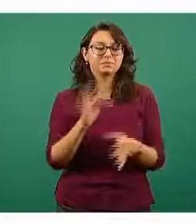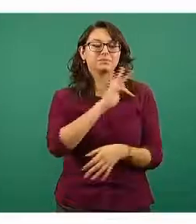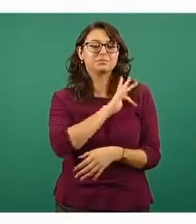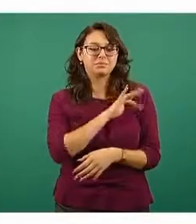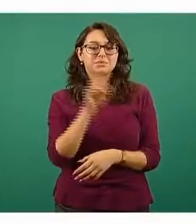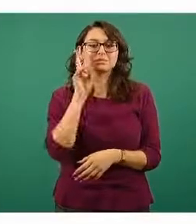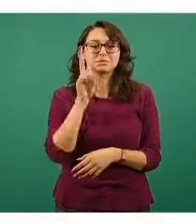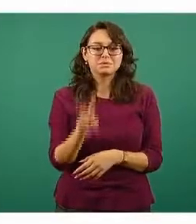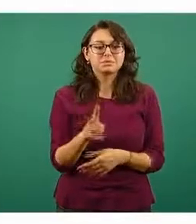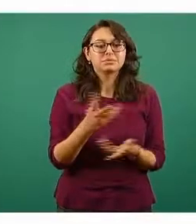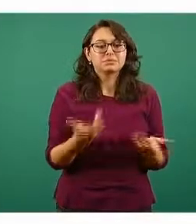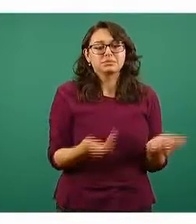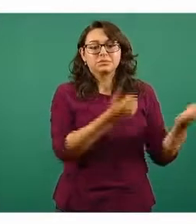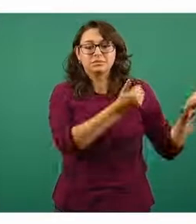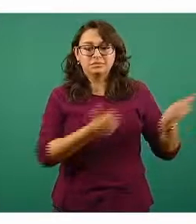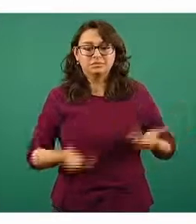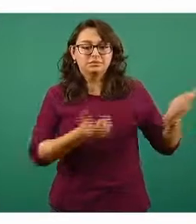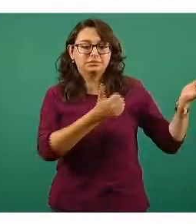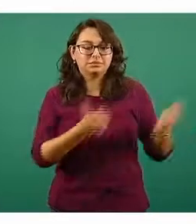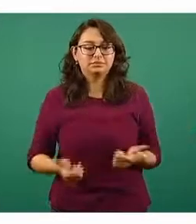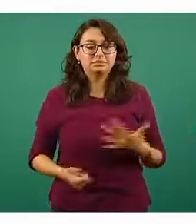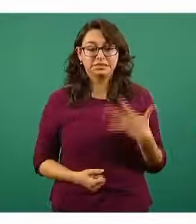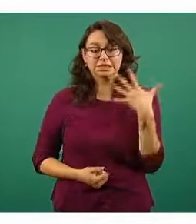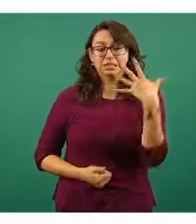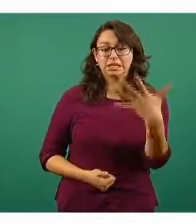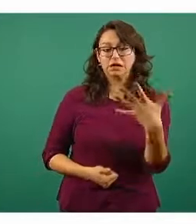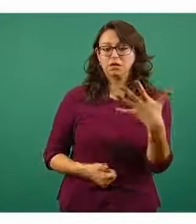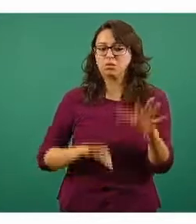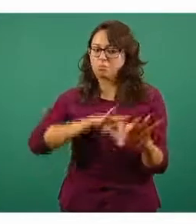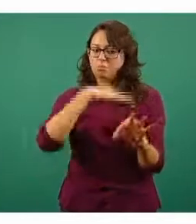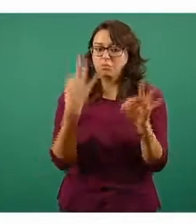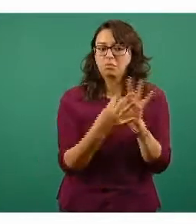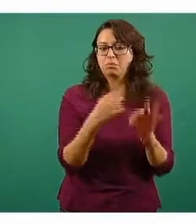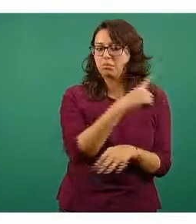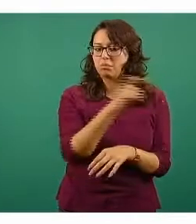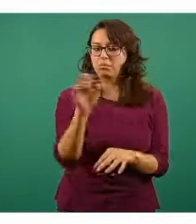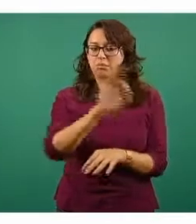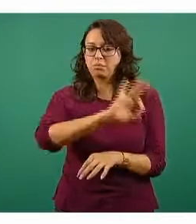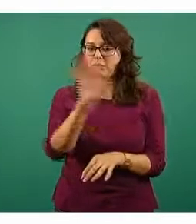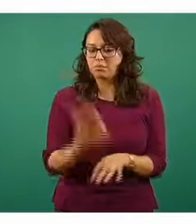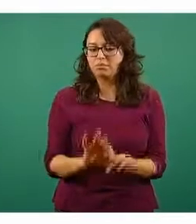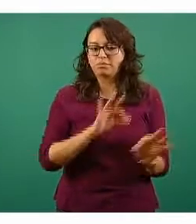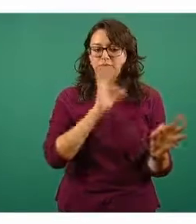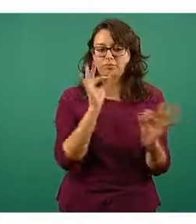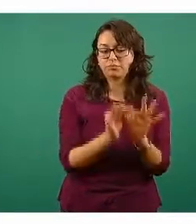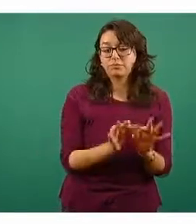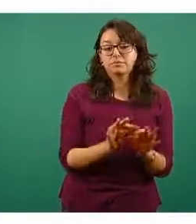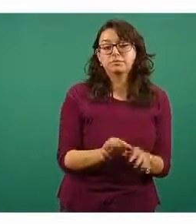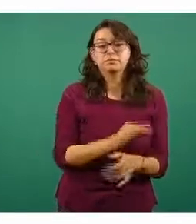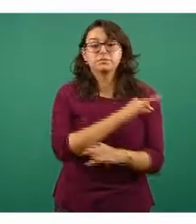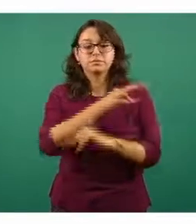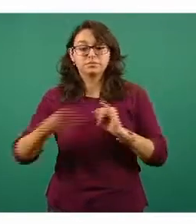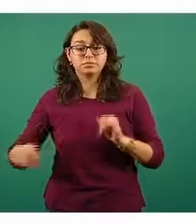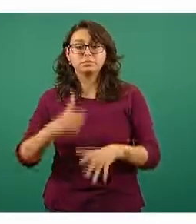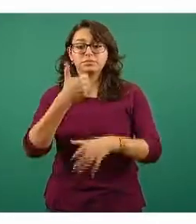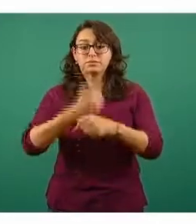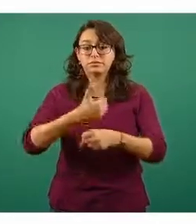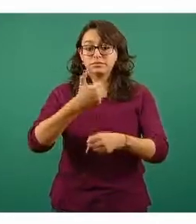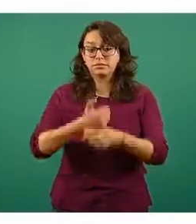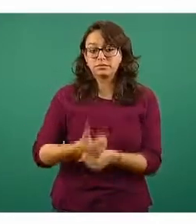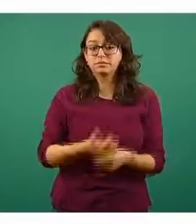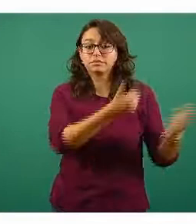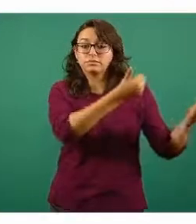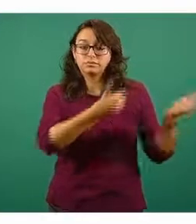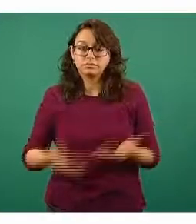al 100% todos los primeros 5 embarques, y en este momento hemos utilizado a 48% el embarque más